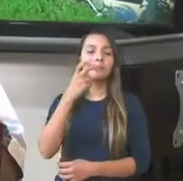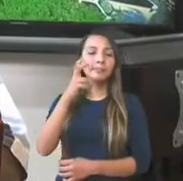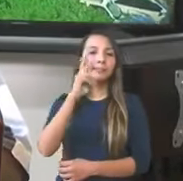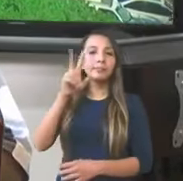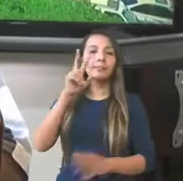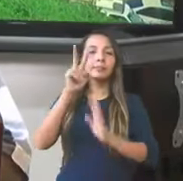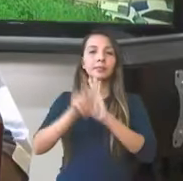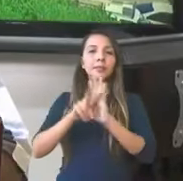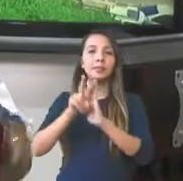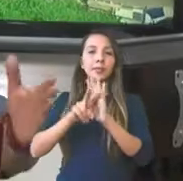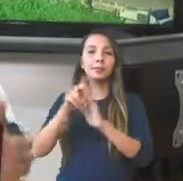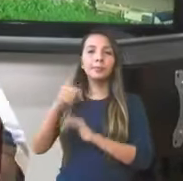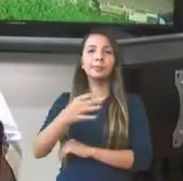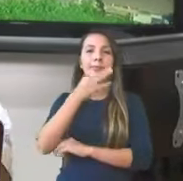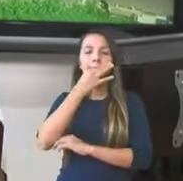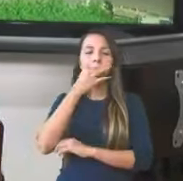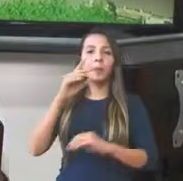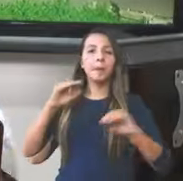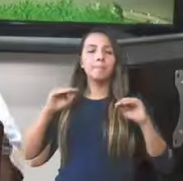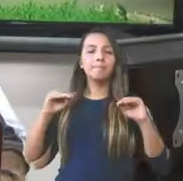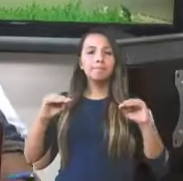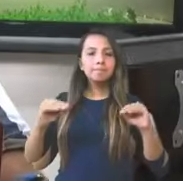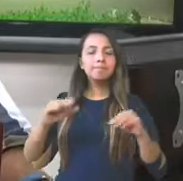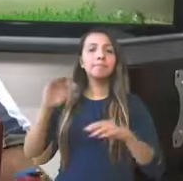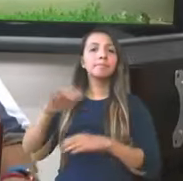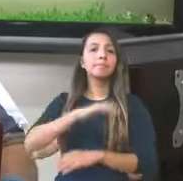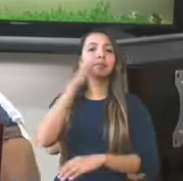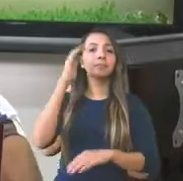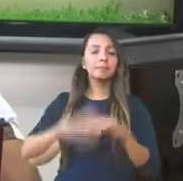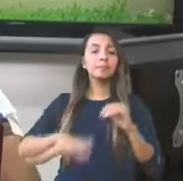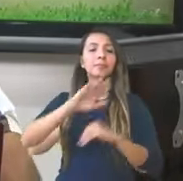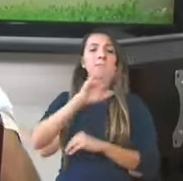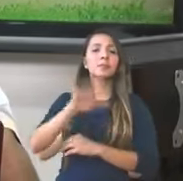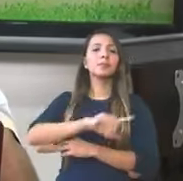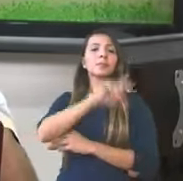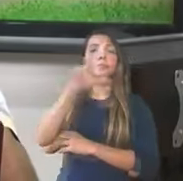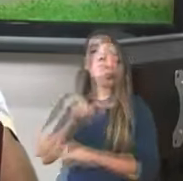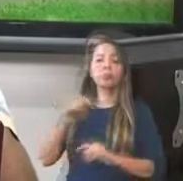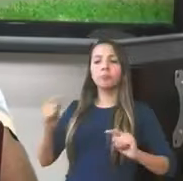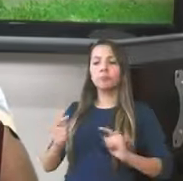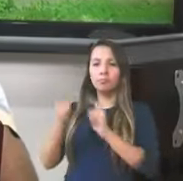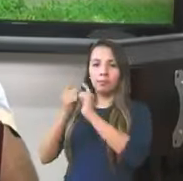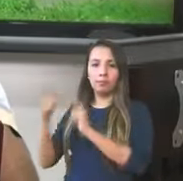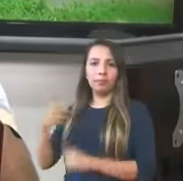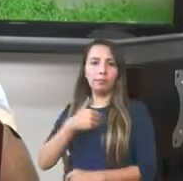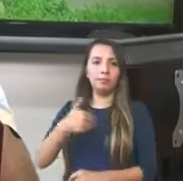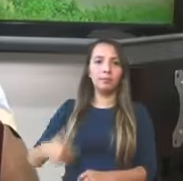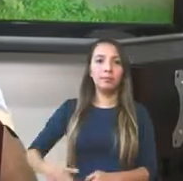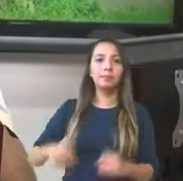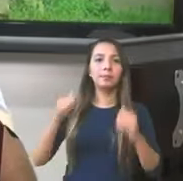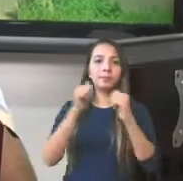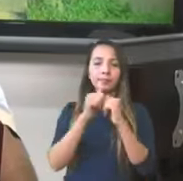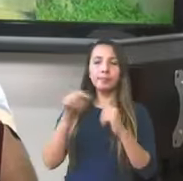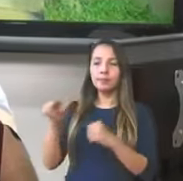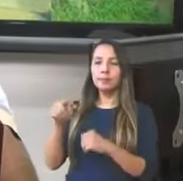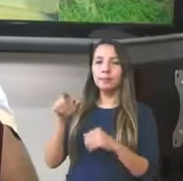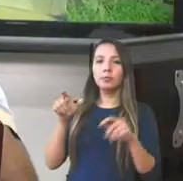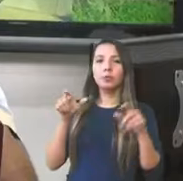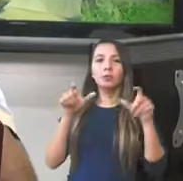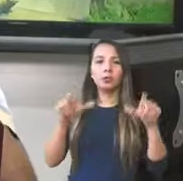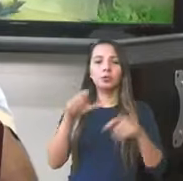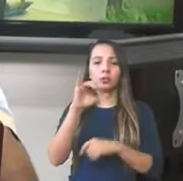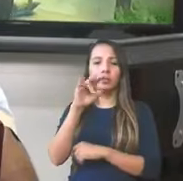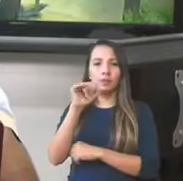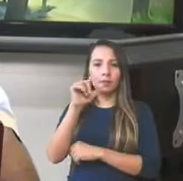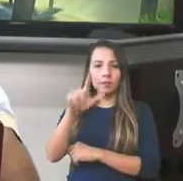al concluir este minuto de silencio, se dirige el presidente junto con el director de Protección Civil, los funcionarios,